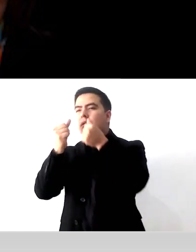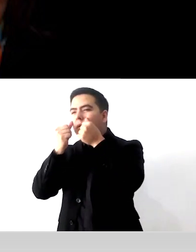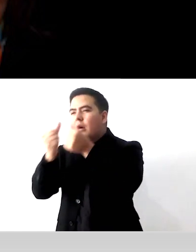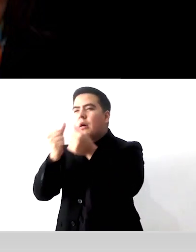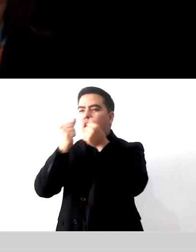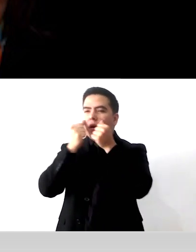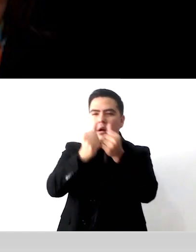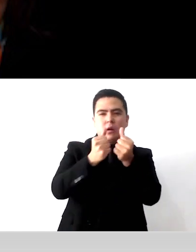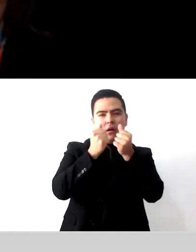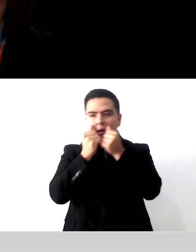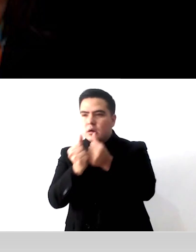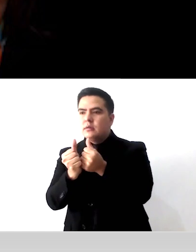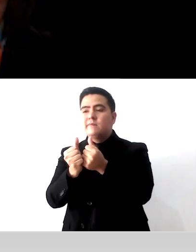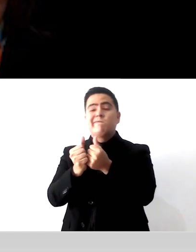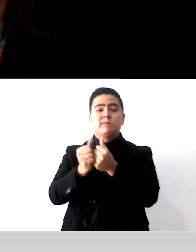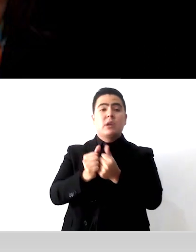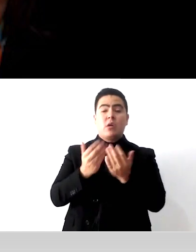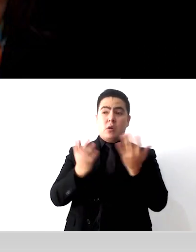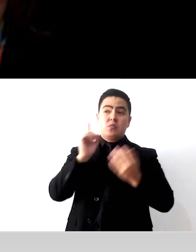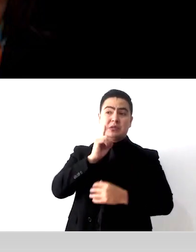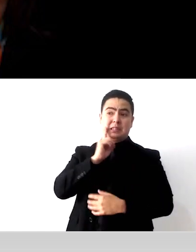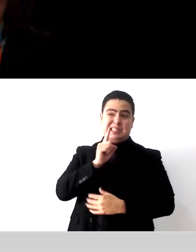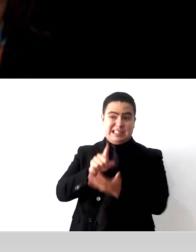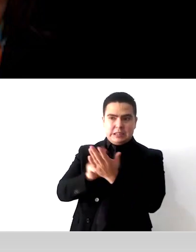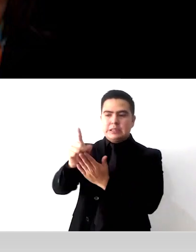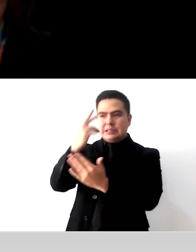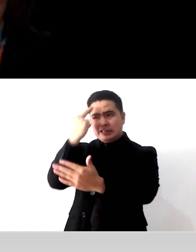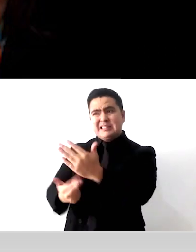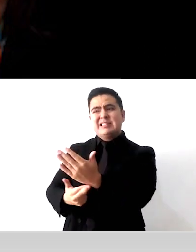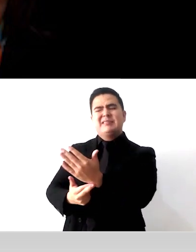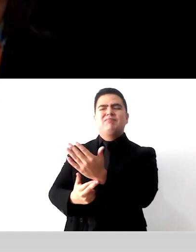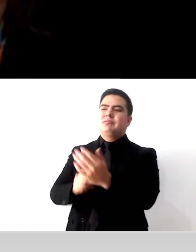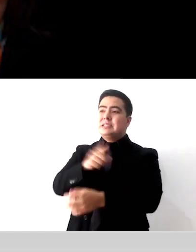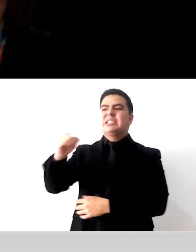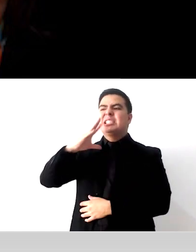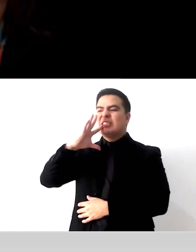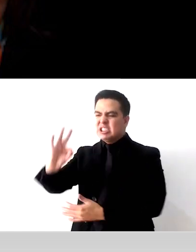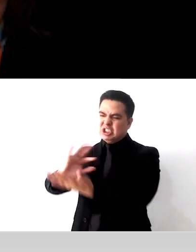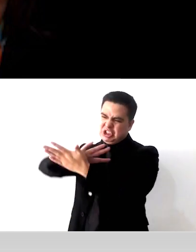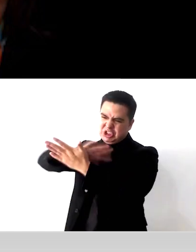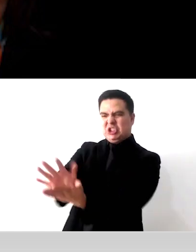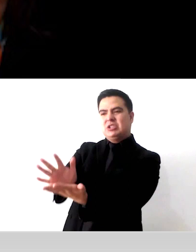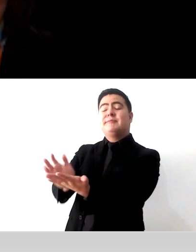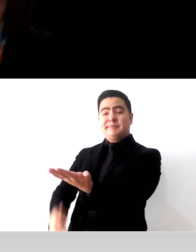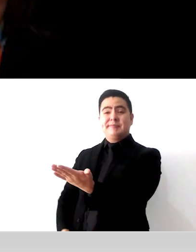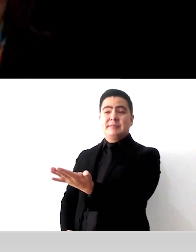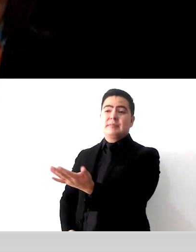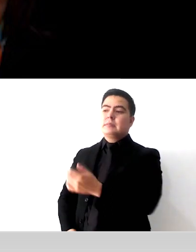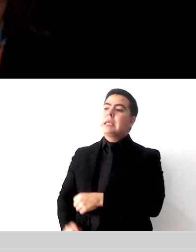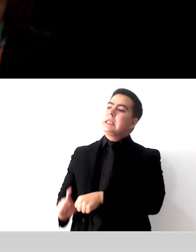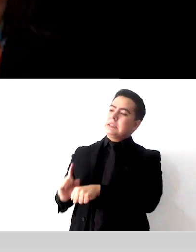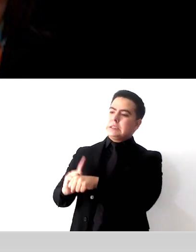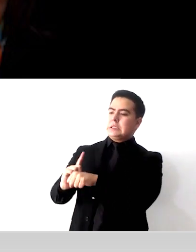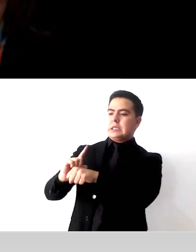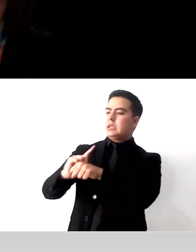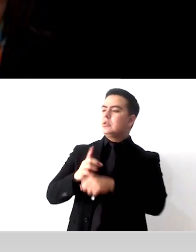violencia contra las mujeres en razón de género. Son casos de discriminación absoluta. Y día a día los partidos